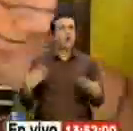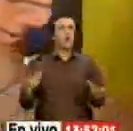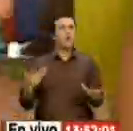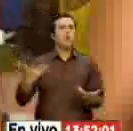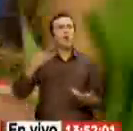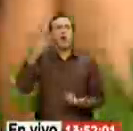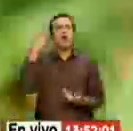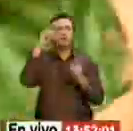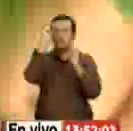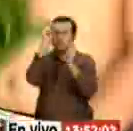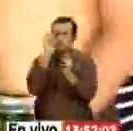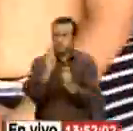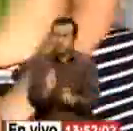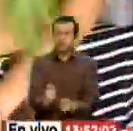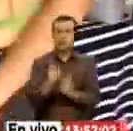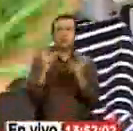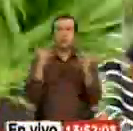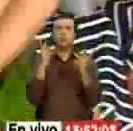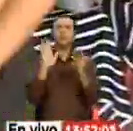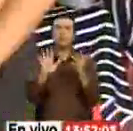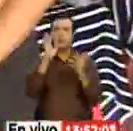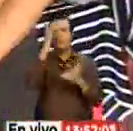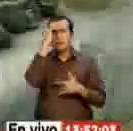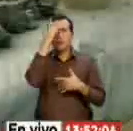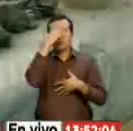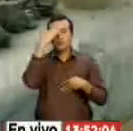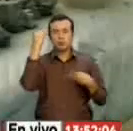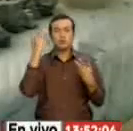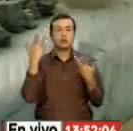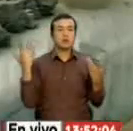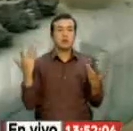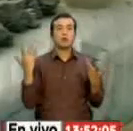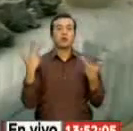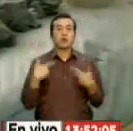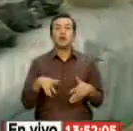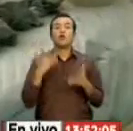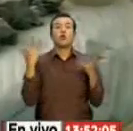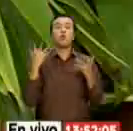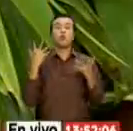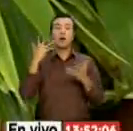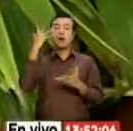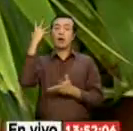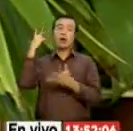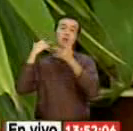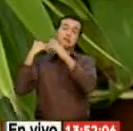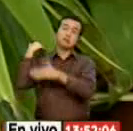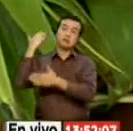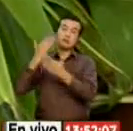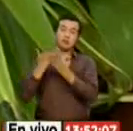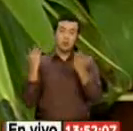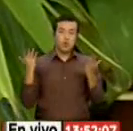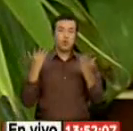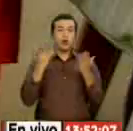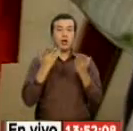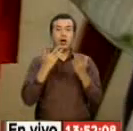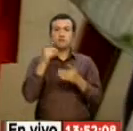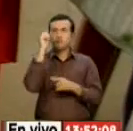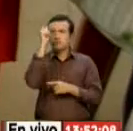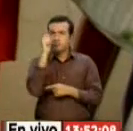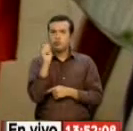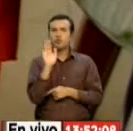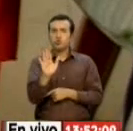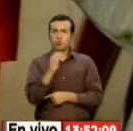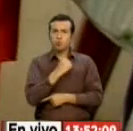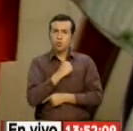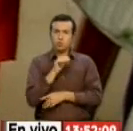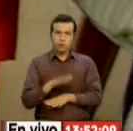ancestrales de sanación, con los que han curado sus enfermedades y en los que utilizan desde miles de años atrás plantas y elementos propios de su